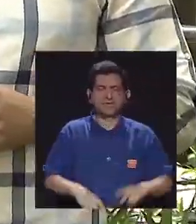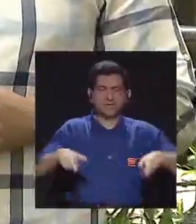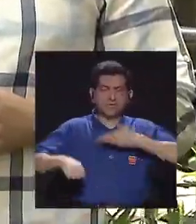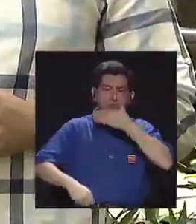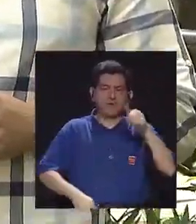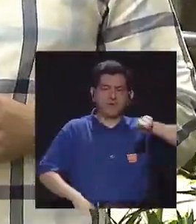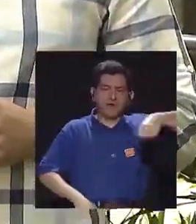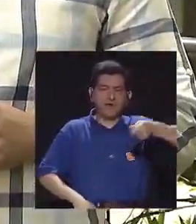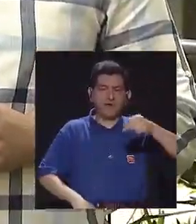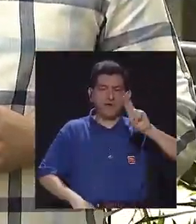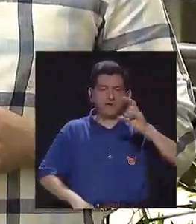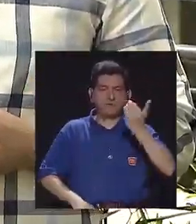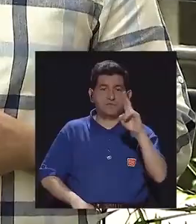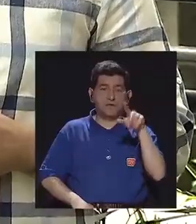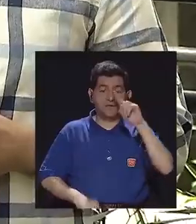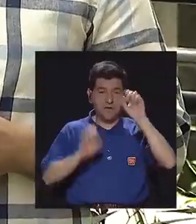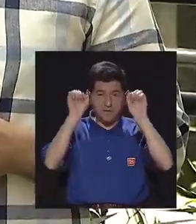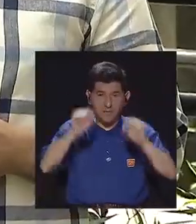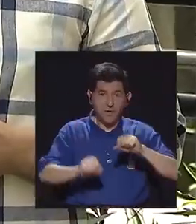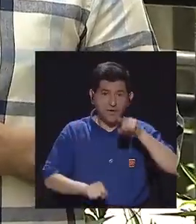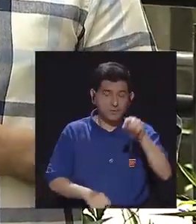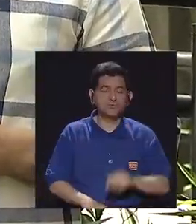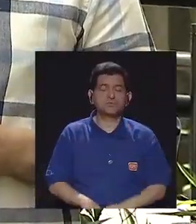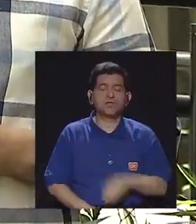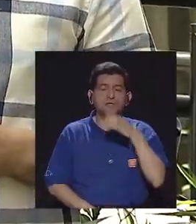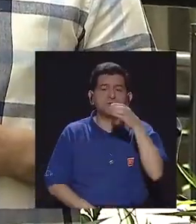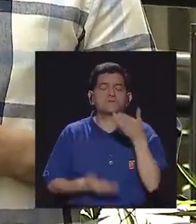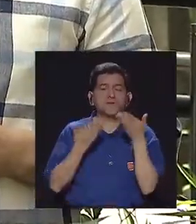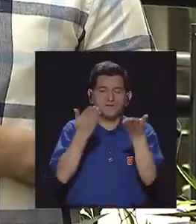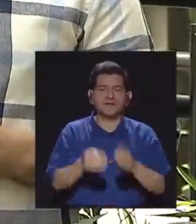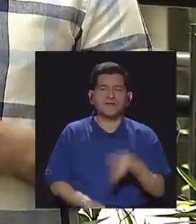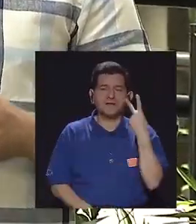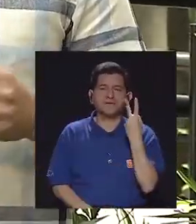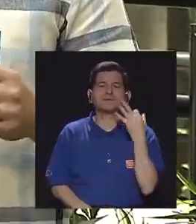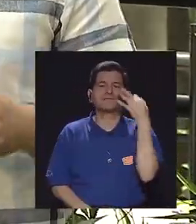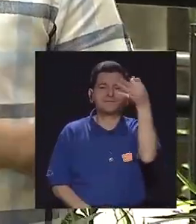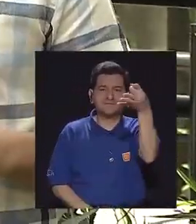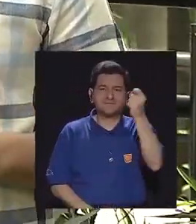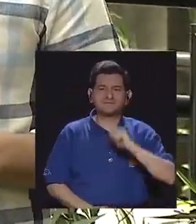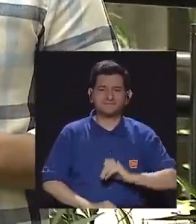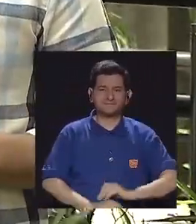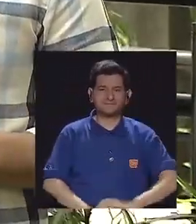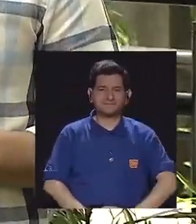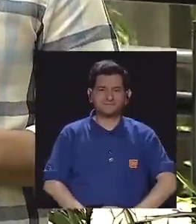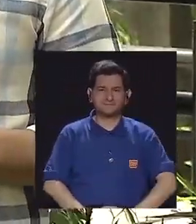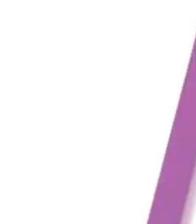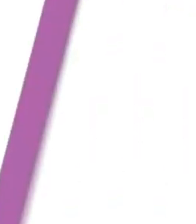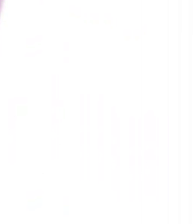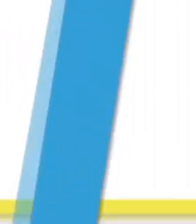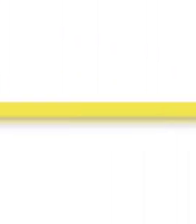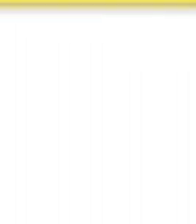redes sociales, Vivir Mejor, Canal UCR, ahí podrá hacernos sus sugerencias. Hasta la próxima.